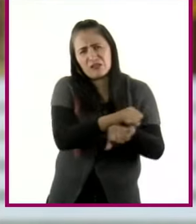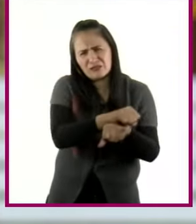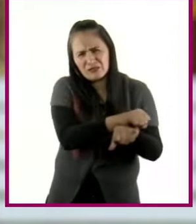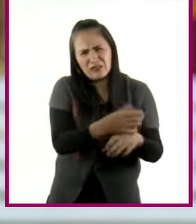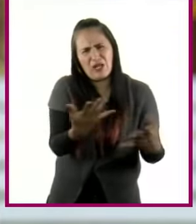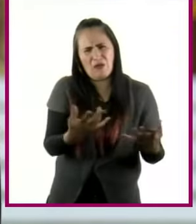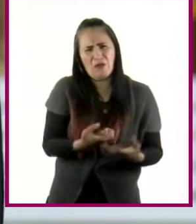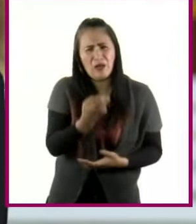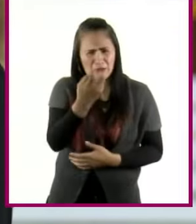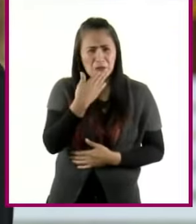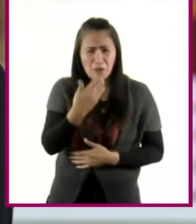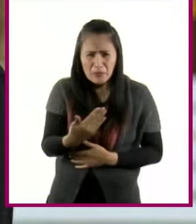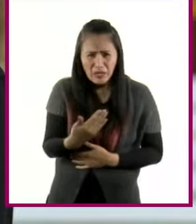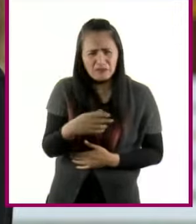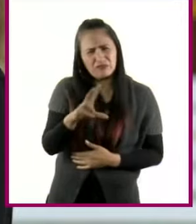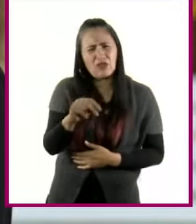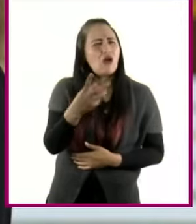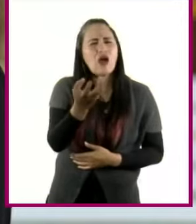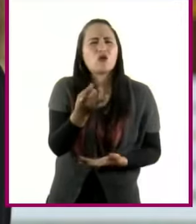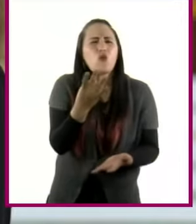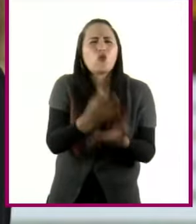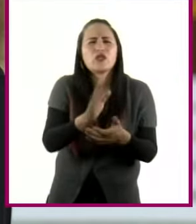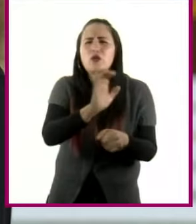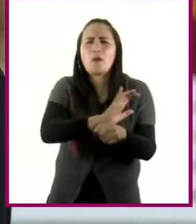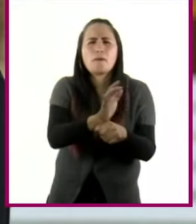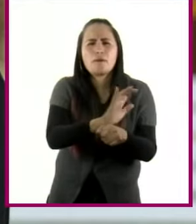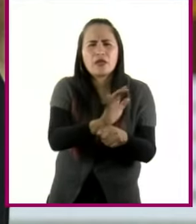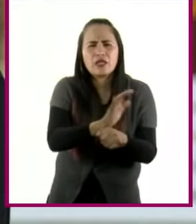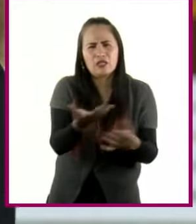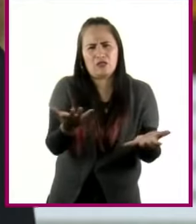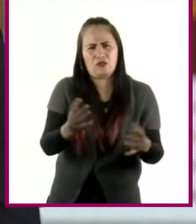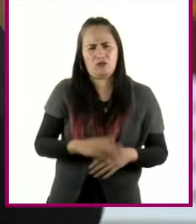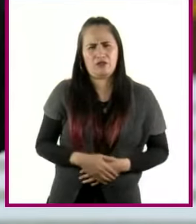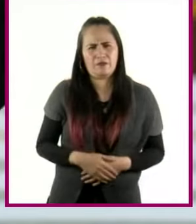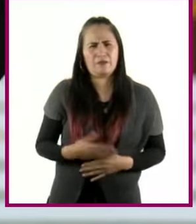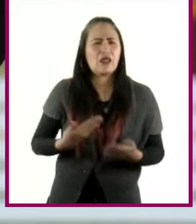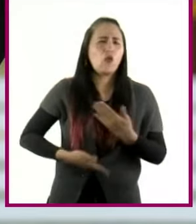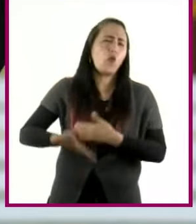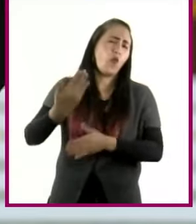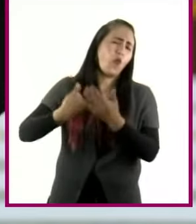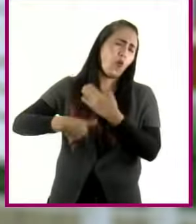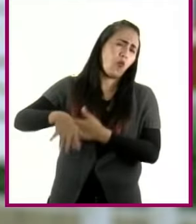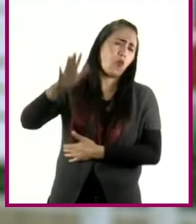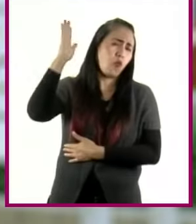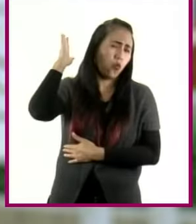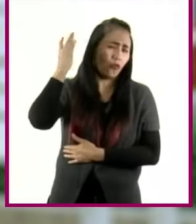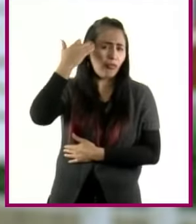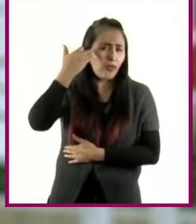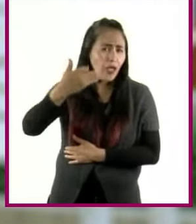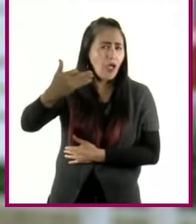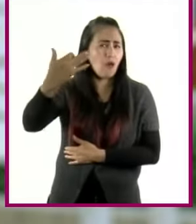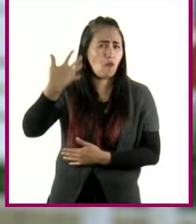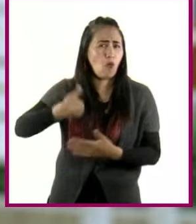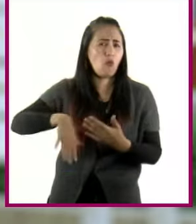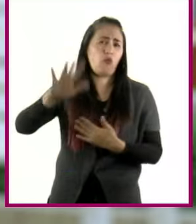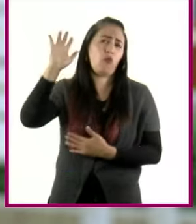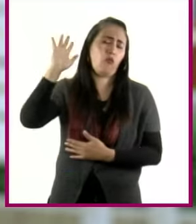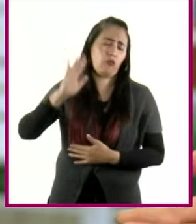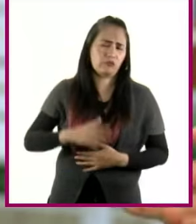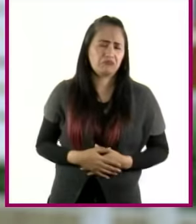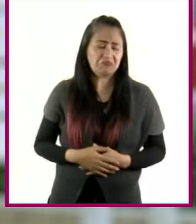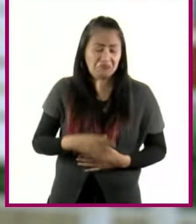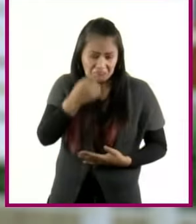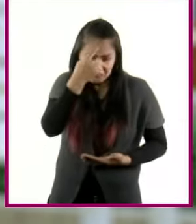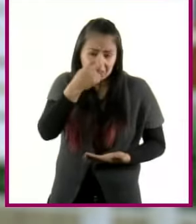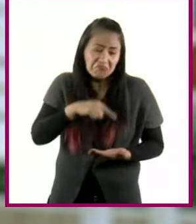bien. Pero era una película. Y esas son cosas que pasaron hace mucho. Pues sí, creo que